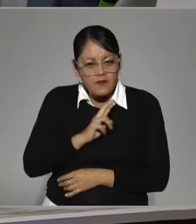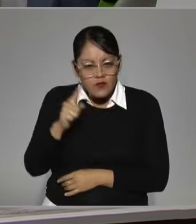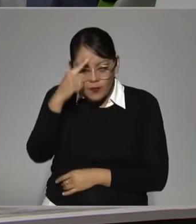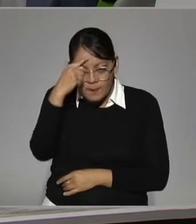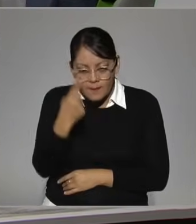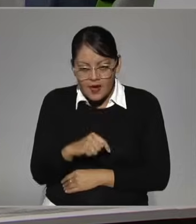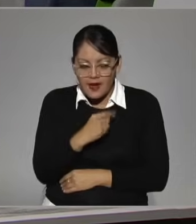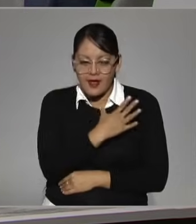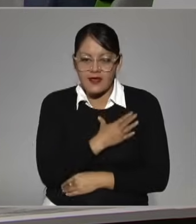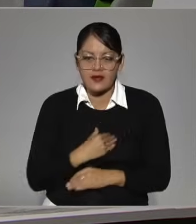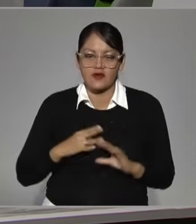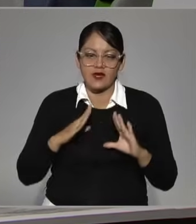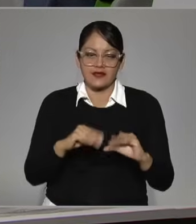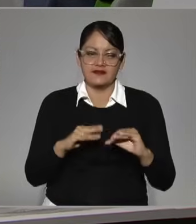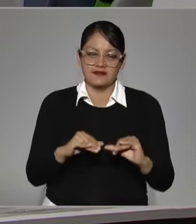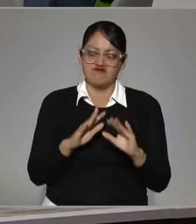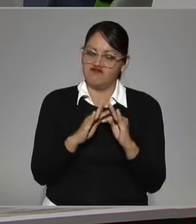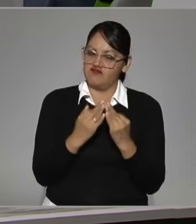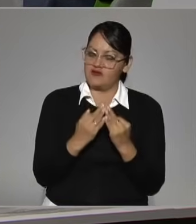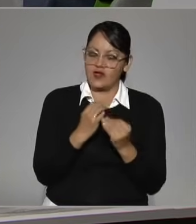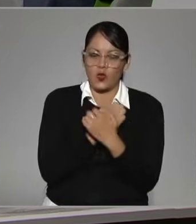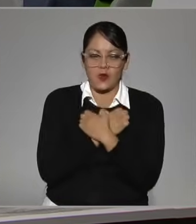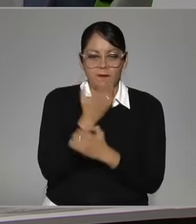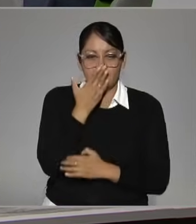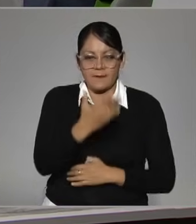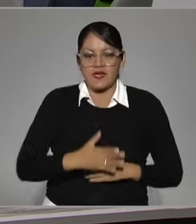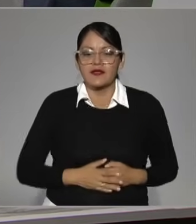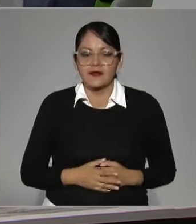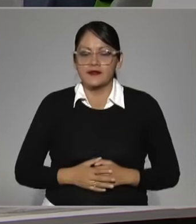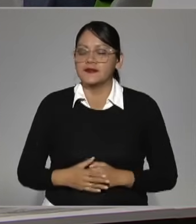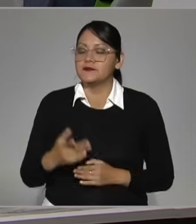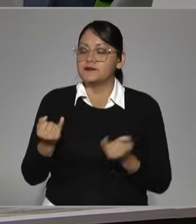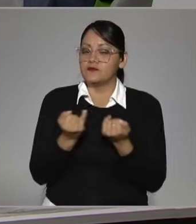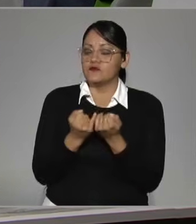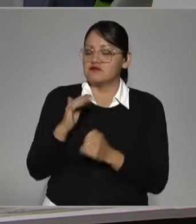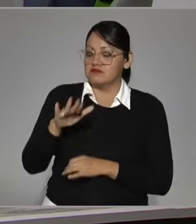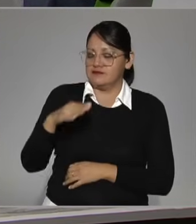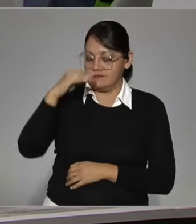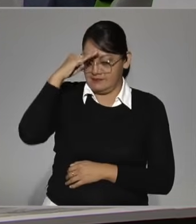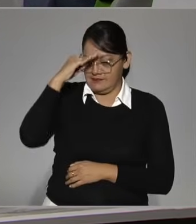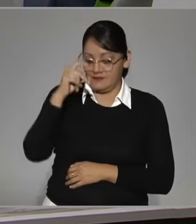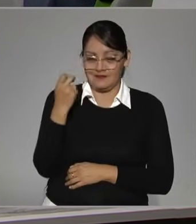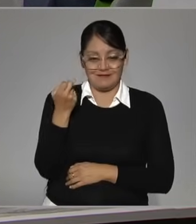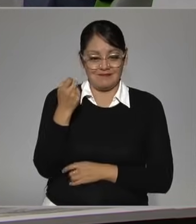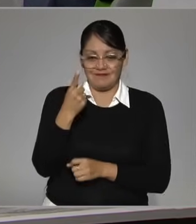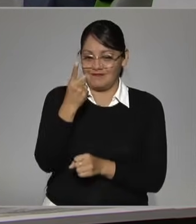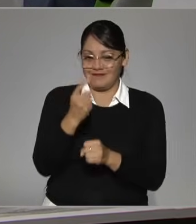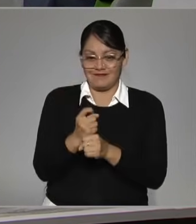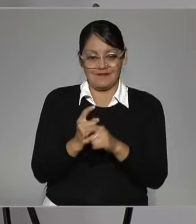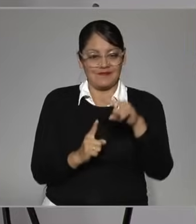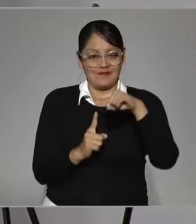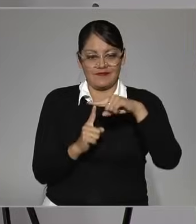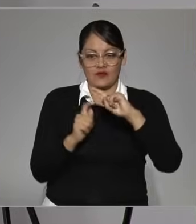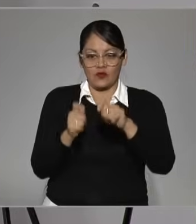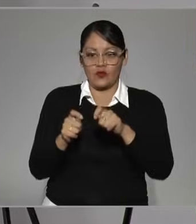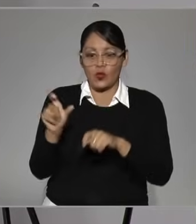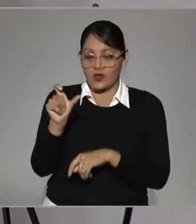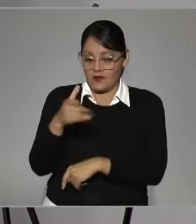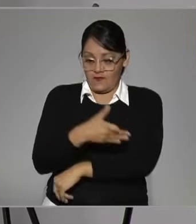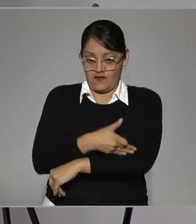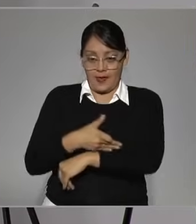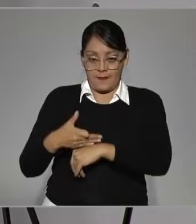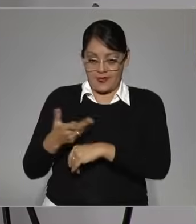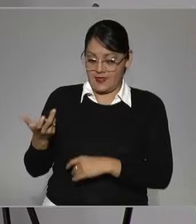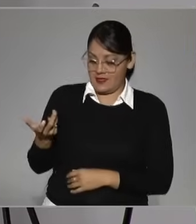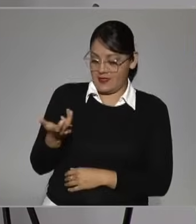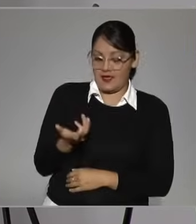la formación de los hijos. Yo te escuchaba la pregunta y me quedé pensando que esta es la primera tarea que pongo en terapia. Cuando llega una familia con un